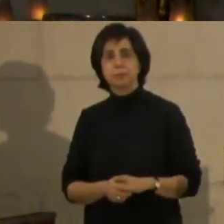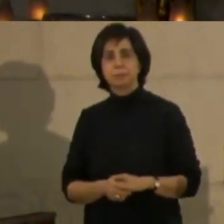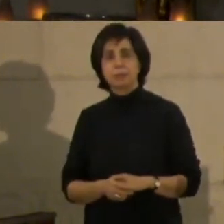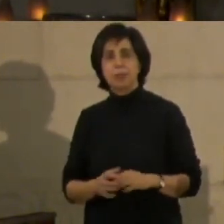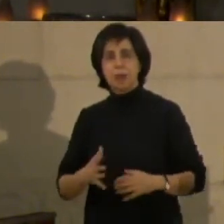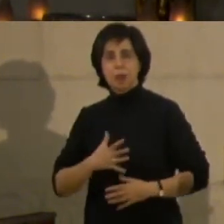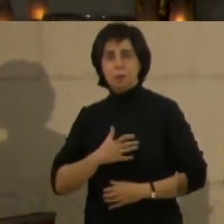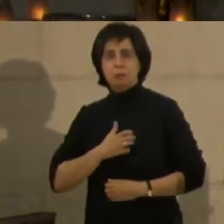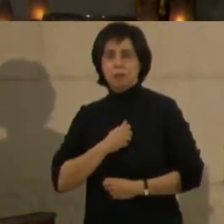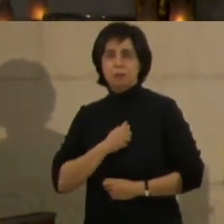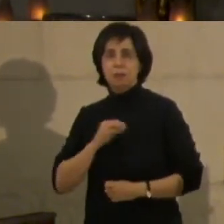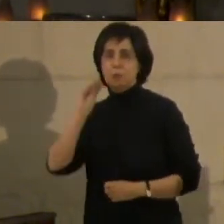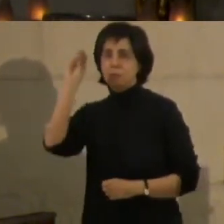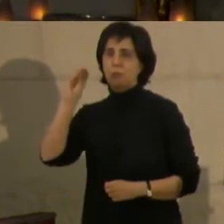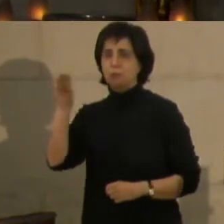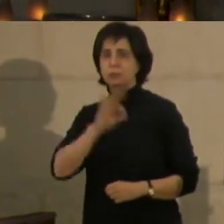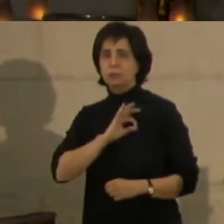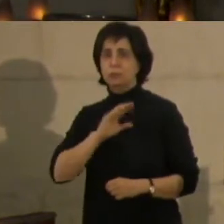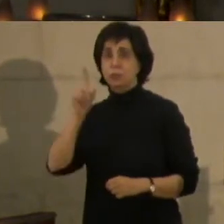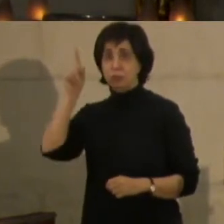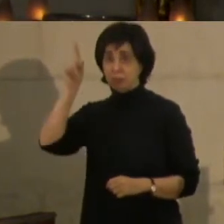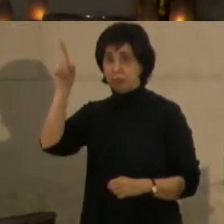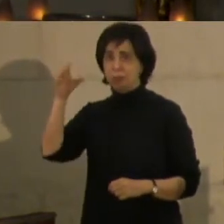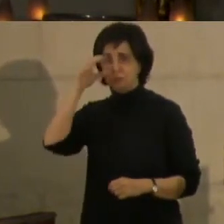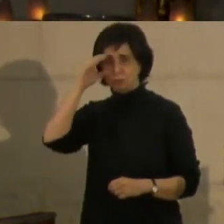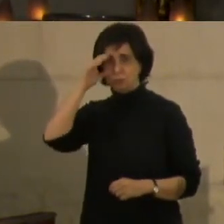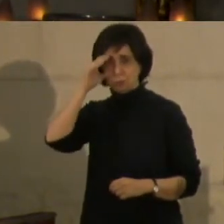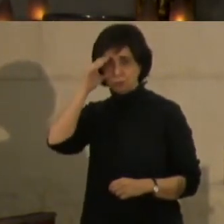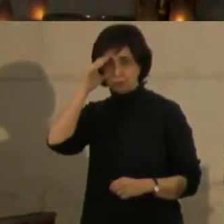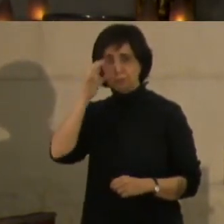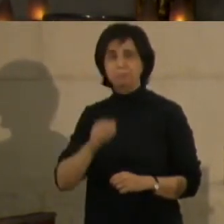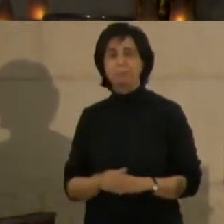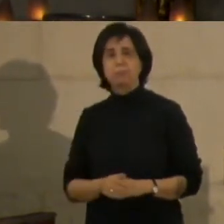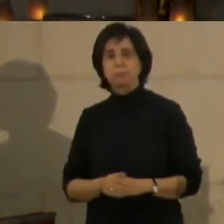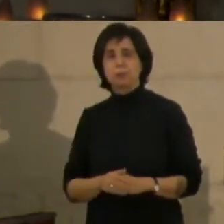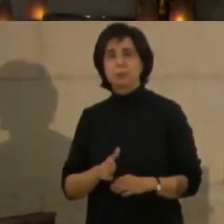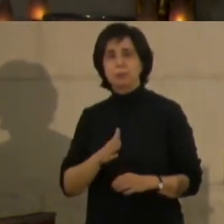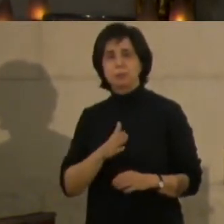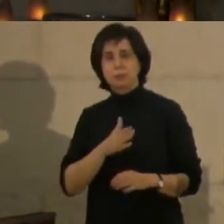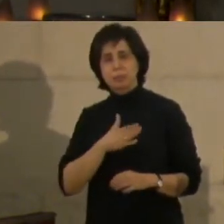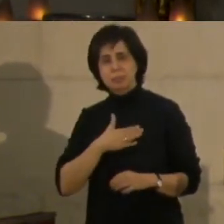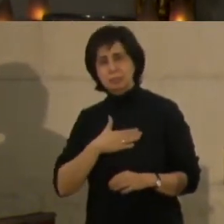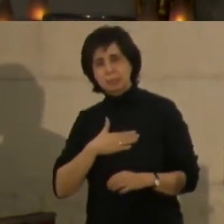El afligido invocó al Señor y él lo escuchó. Yo quisiera